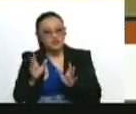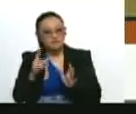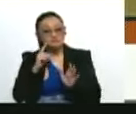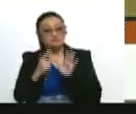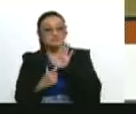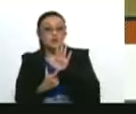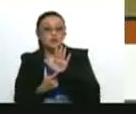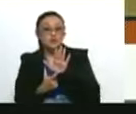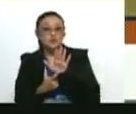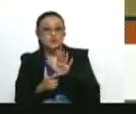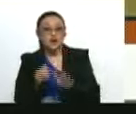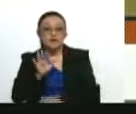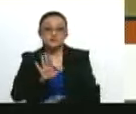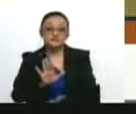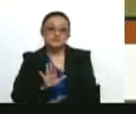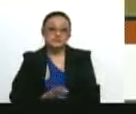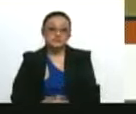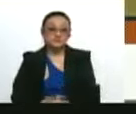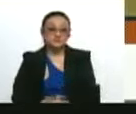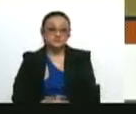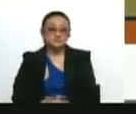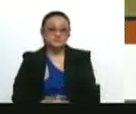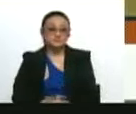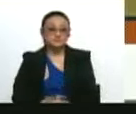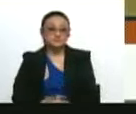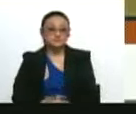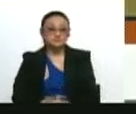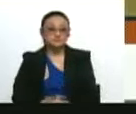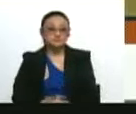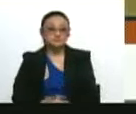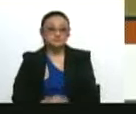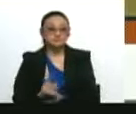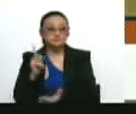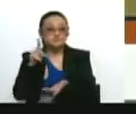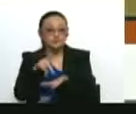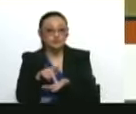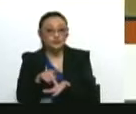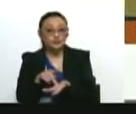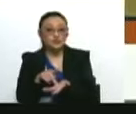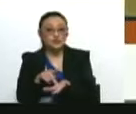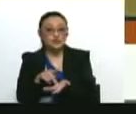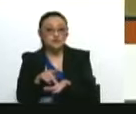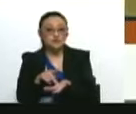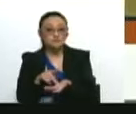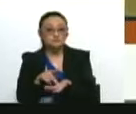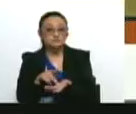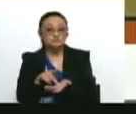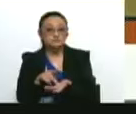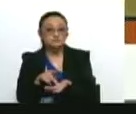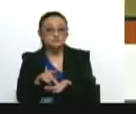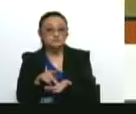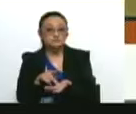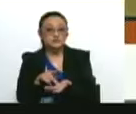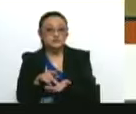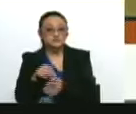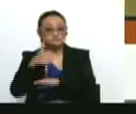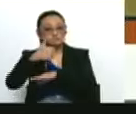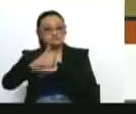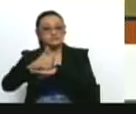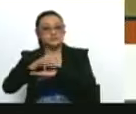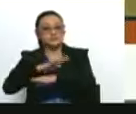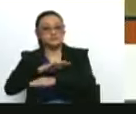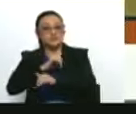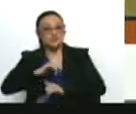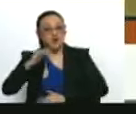notificado. Y así fue. Los que bajaron por allá, por Puerto Cruz, al ratico le llegó la autoridad, nuestra Fuerza